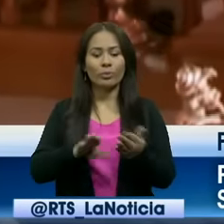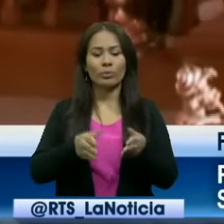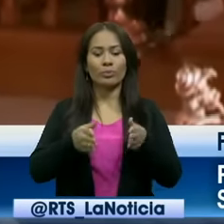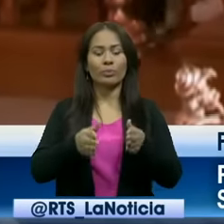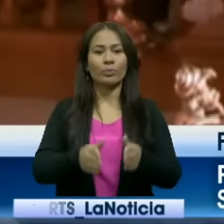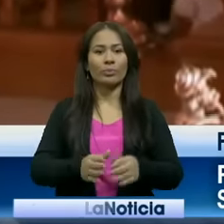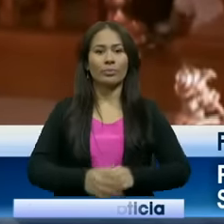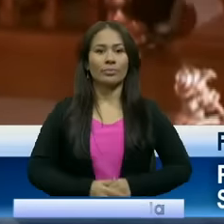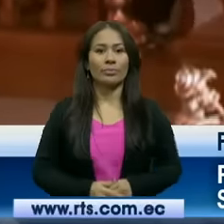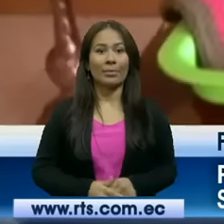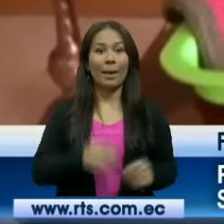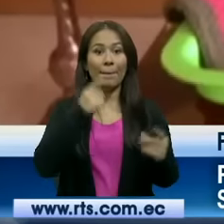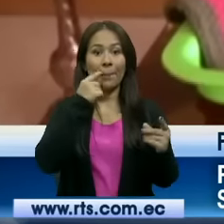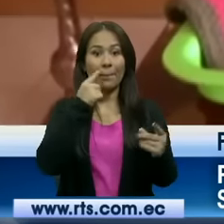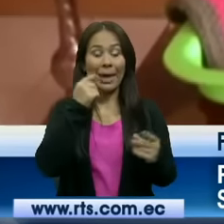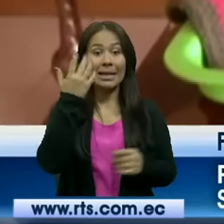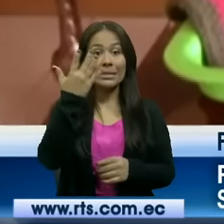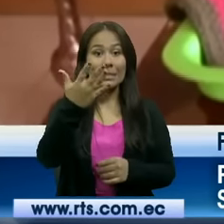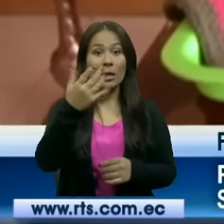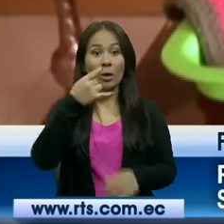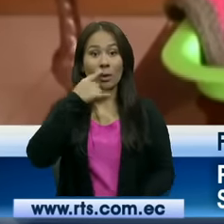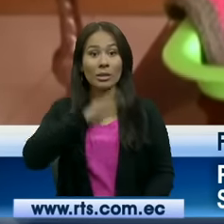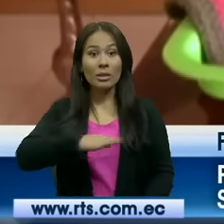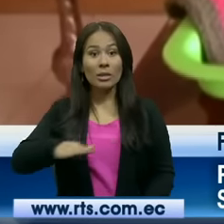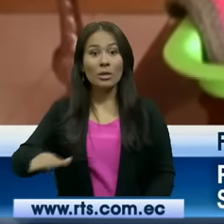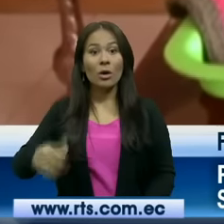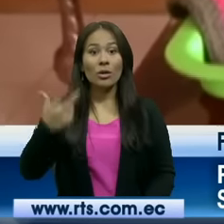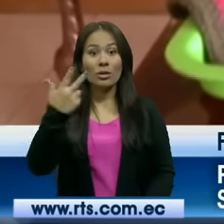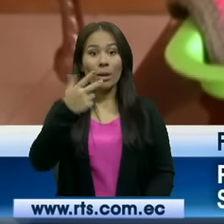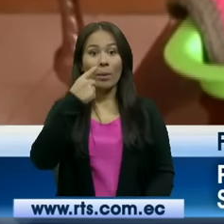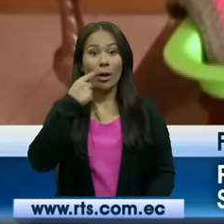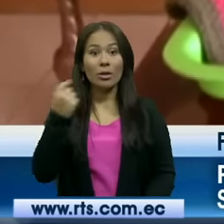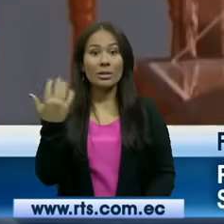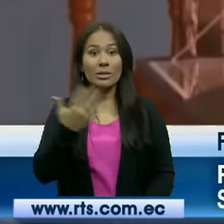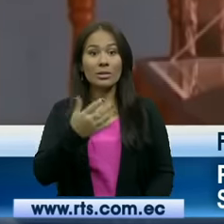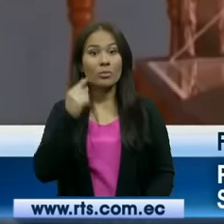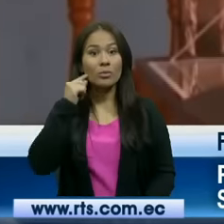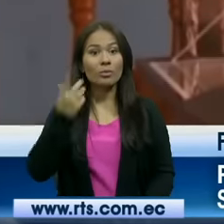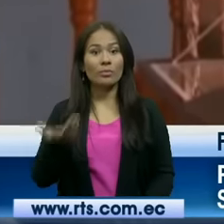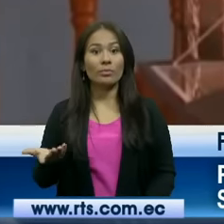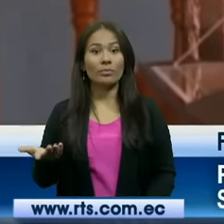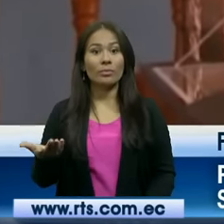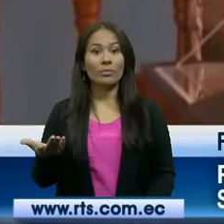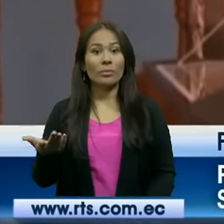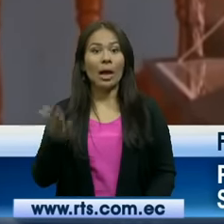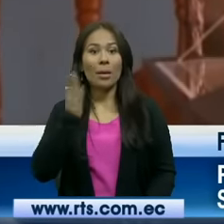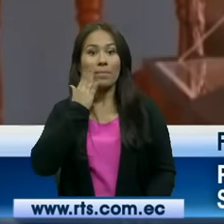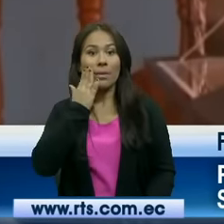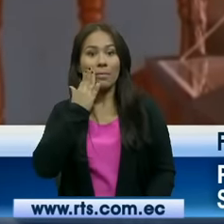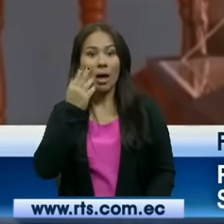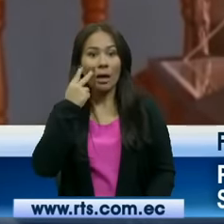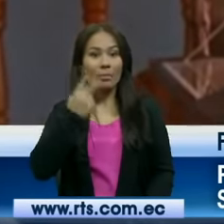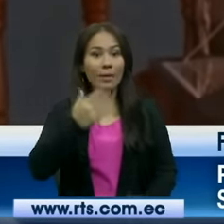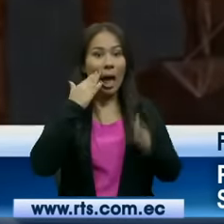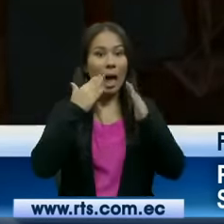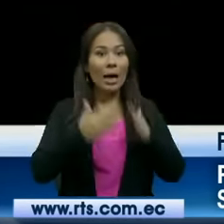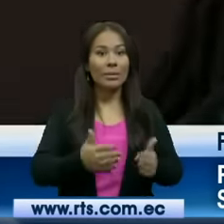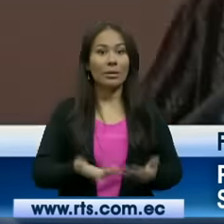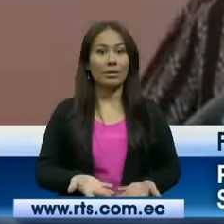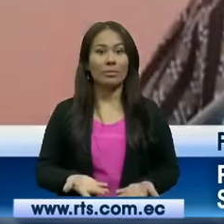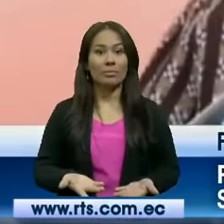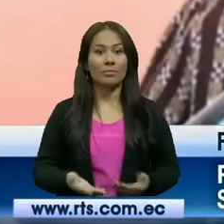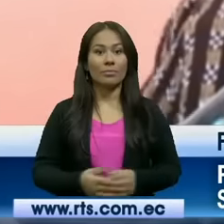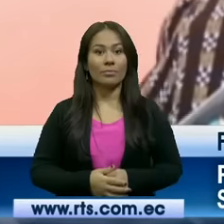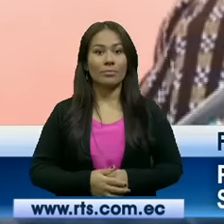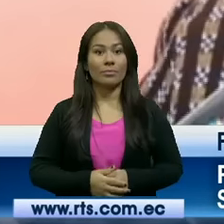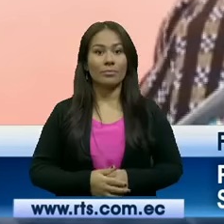doble. El padre de los 5 niños, 3 varones y 2 mujeres está preso. Y la madre no despertará del sueño eterno. Yo